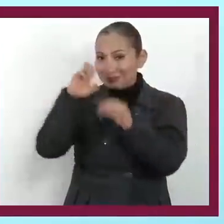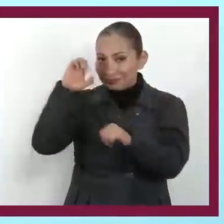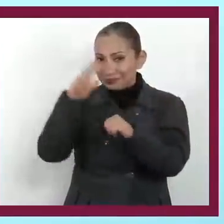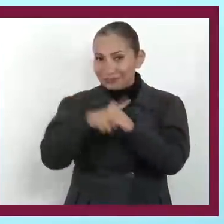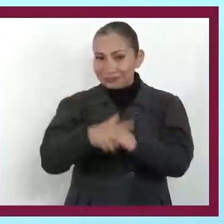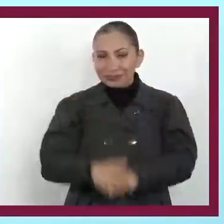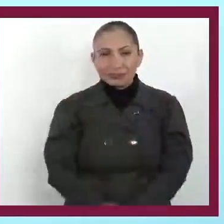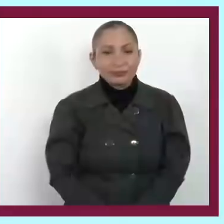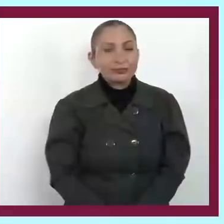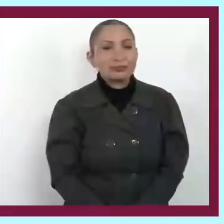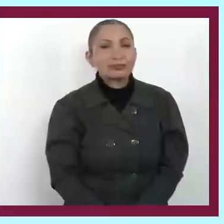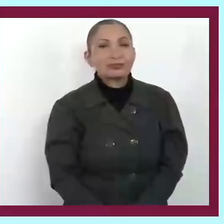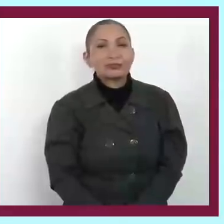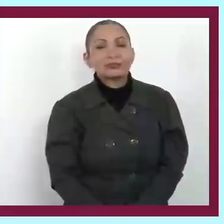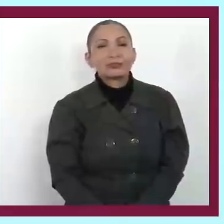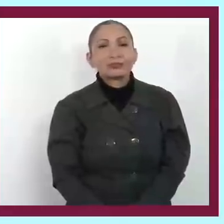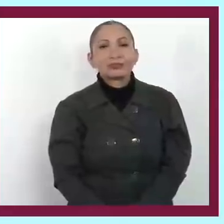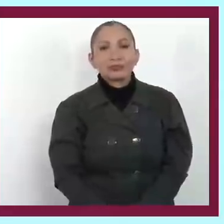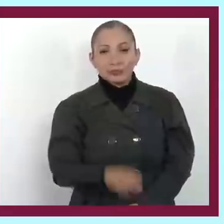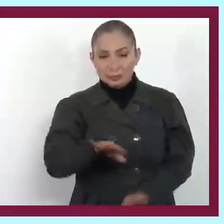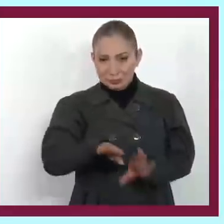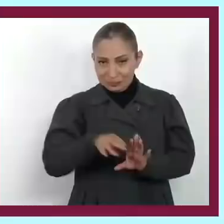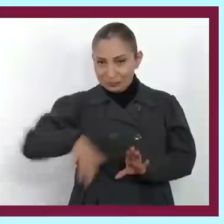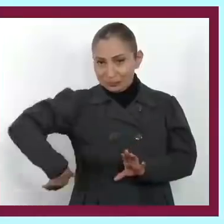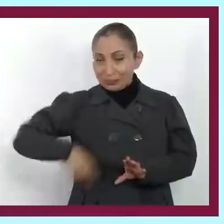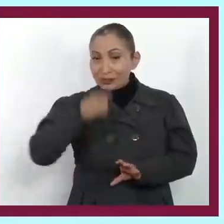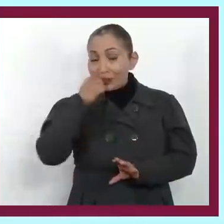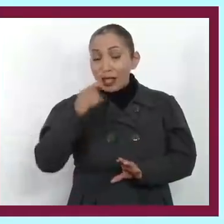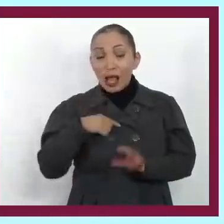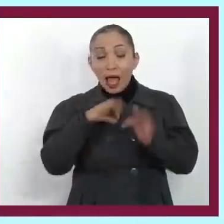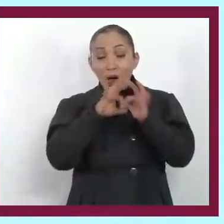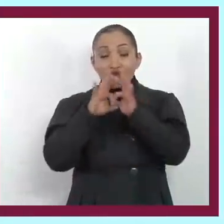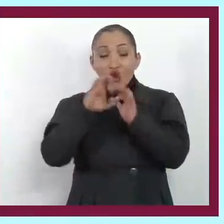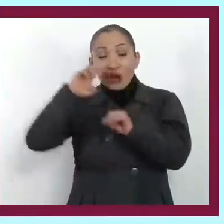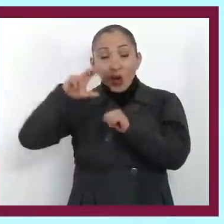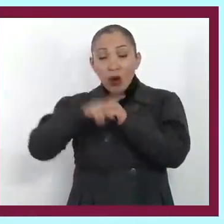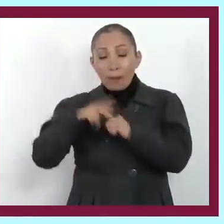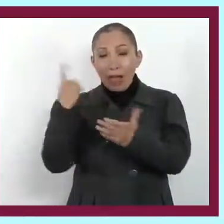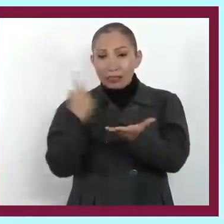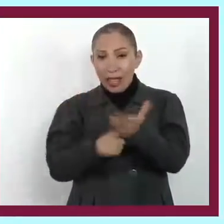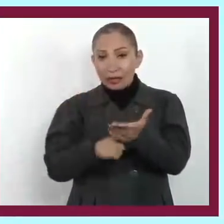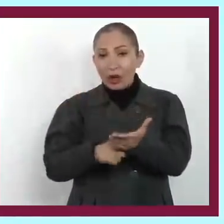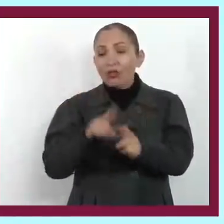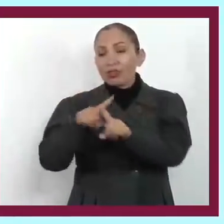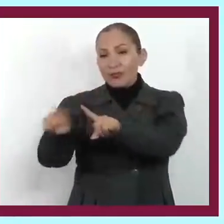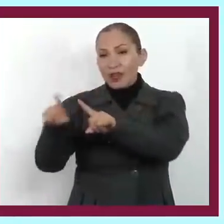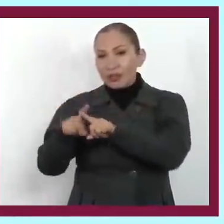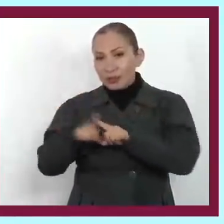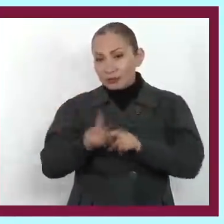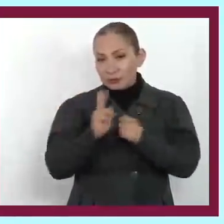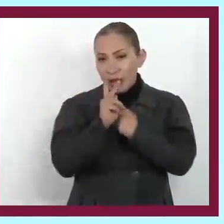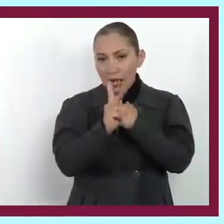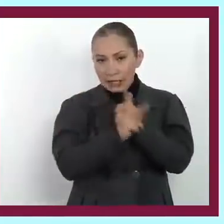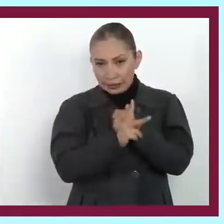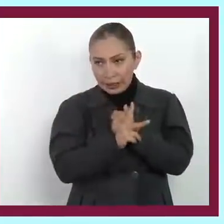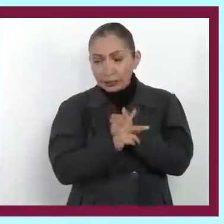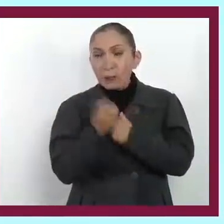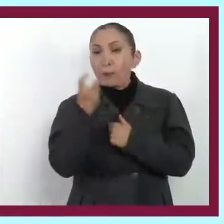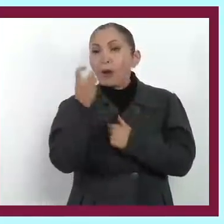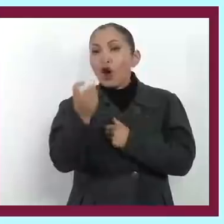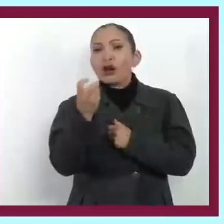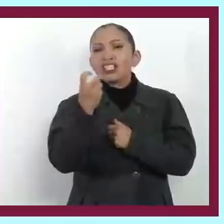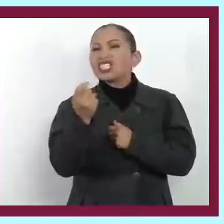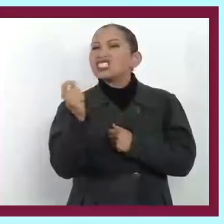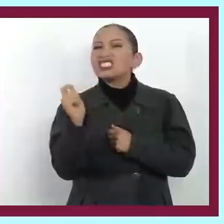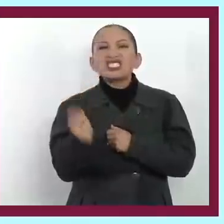Unión Europea. Como mencionamos, la Unión Europea se conforma con varios países. En este marco,